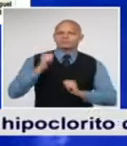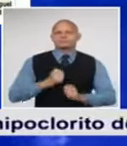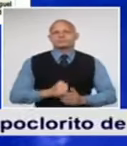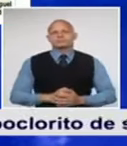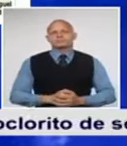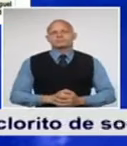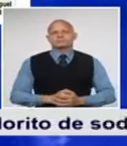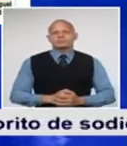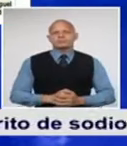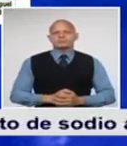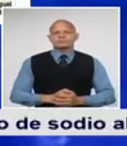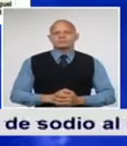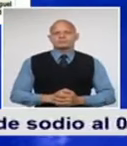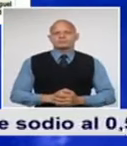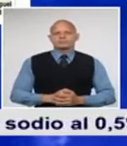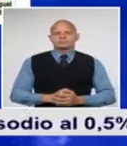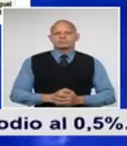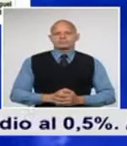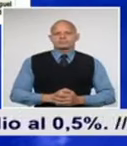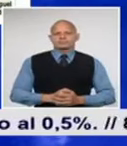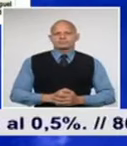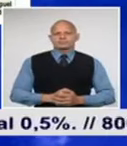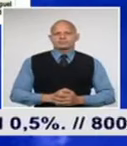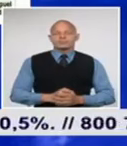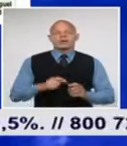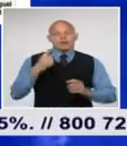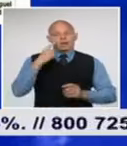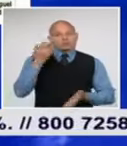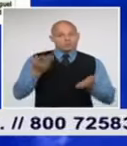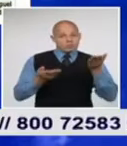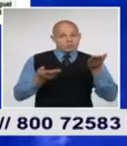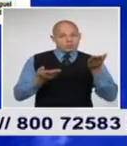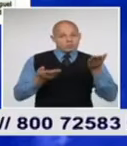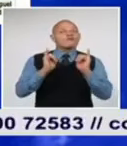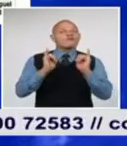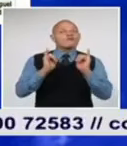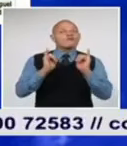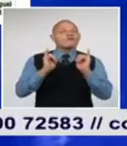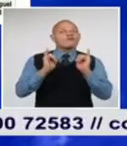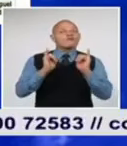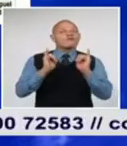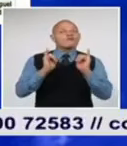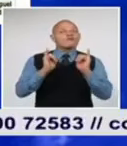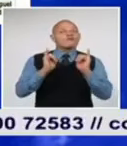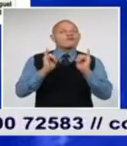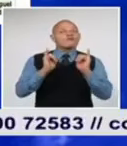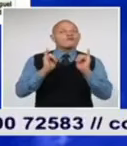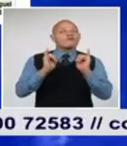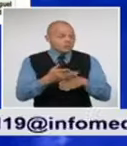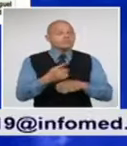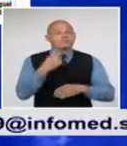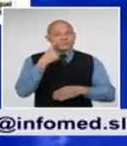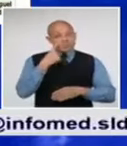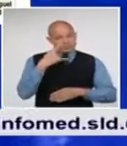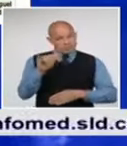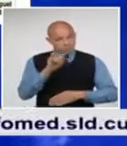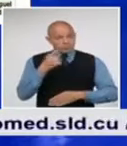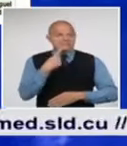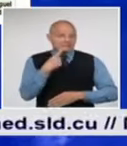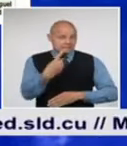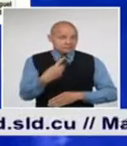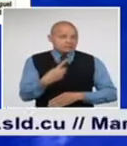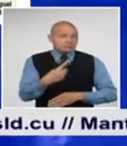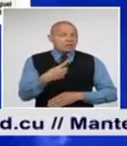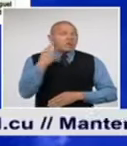47,5% de la incidencia de Cuba en los últimos 15 días. Riesgo en toda Cuba, pero indiscutiblemente